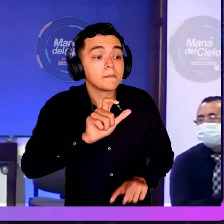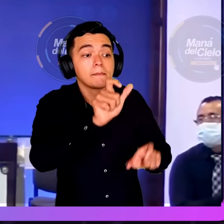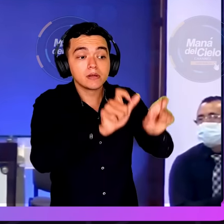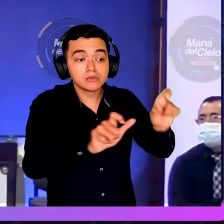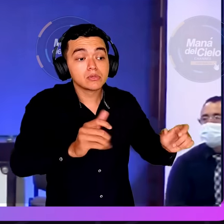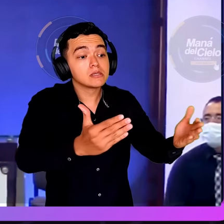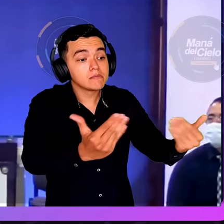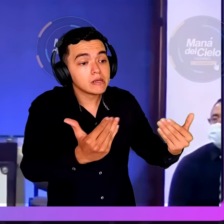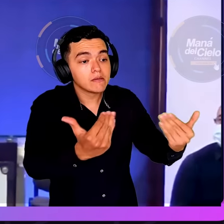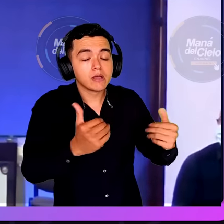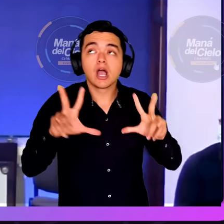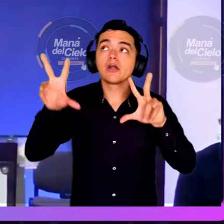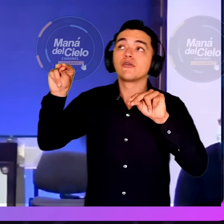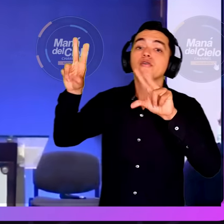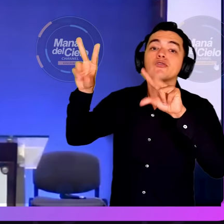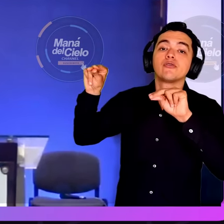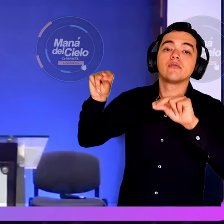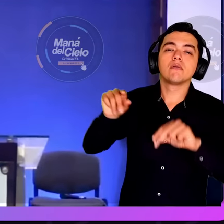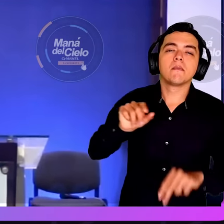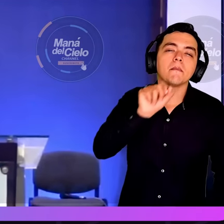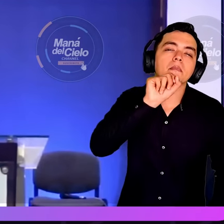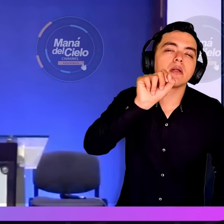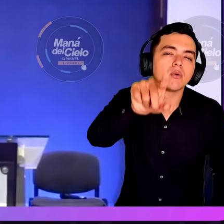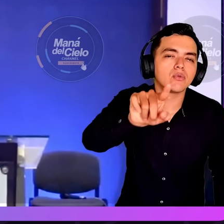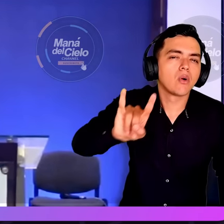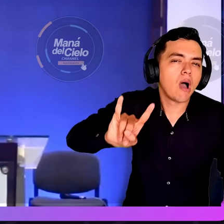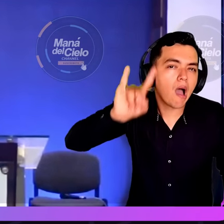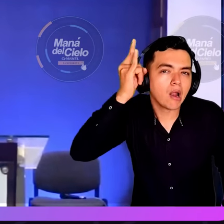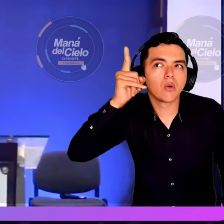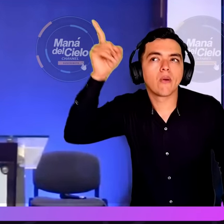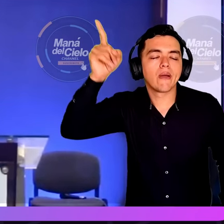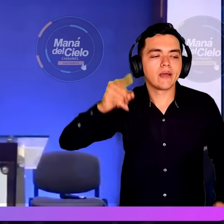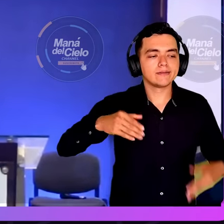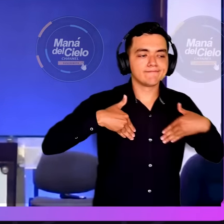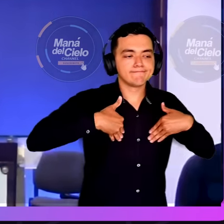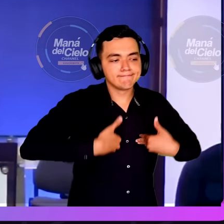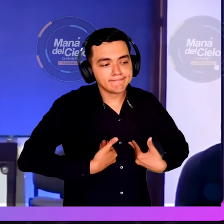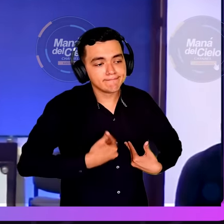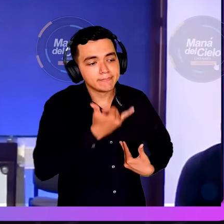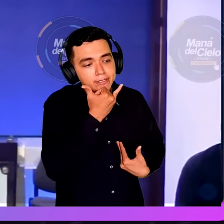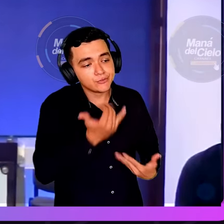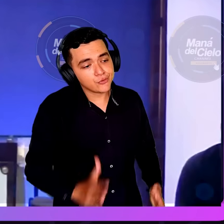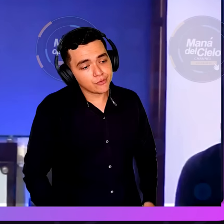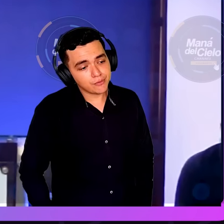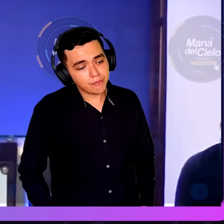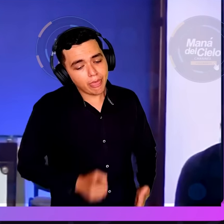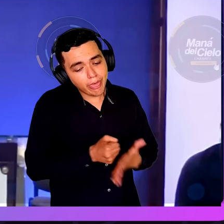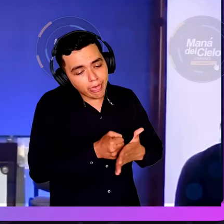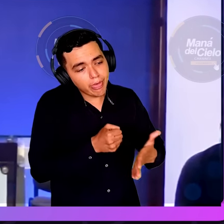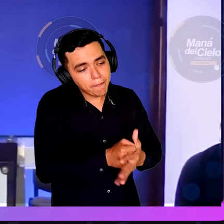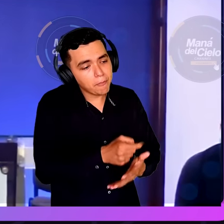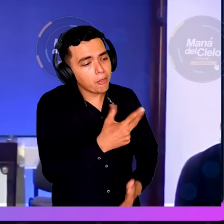crea mi palabra, yo soy fiel a la palabra, algún día le llegaré. Cuando Él dice lento, es porque que llega, llega.